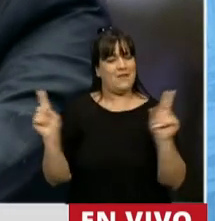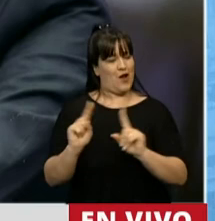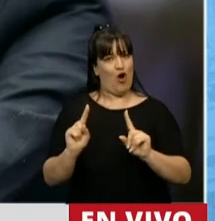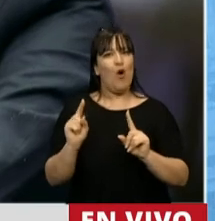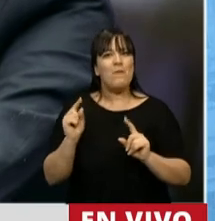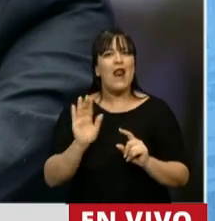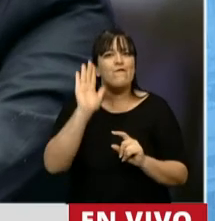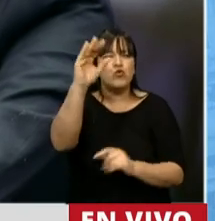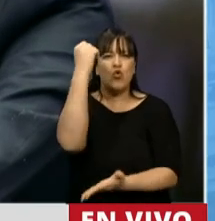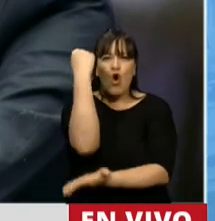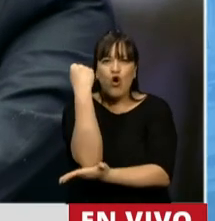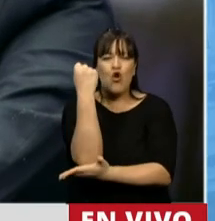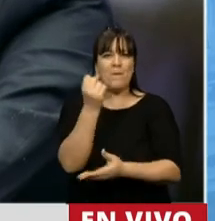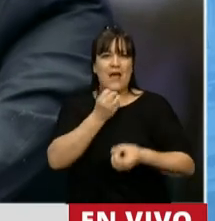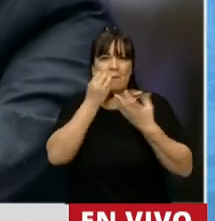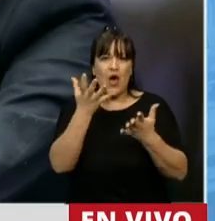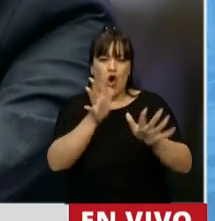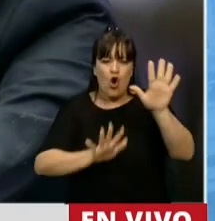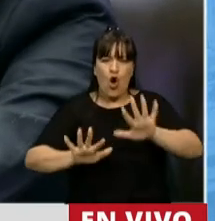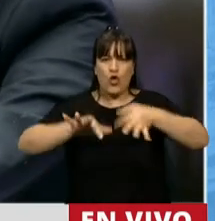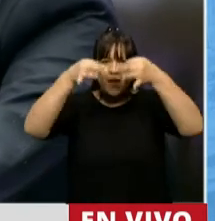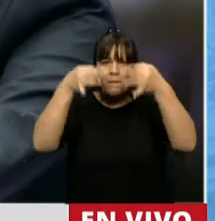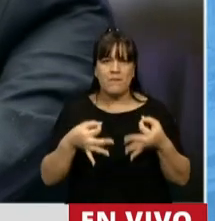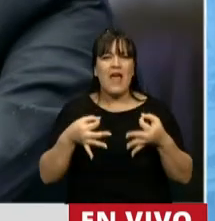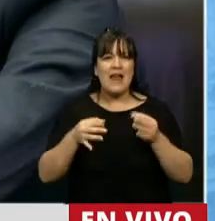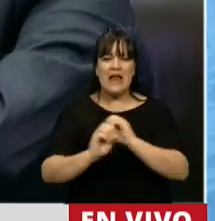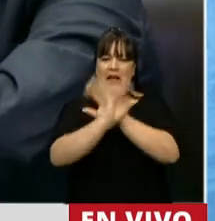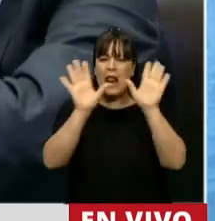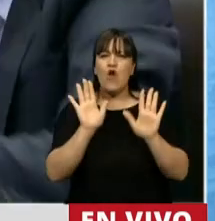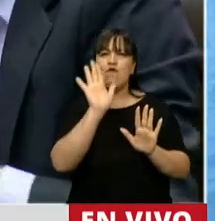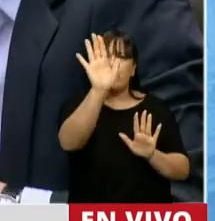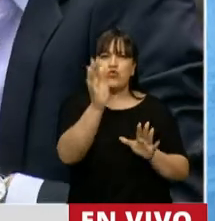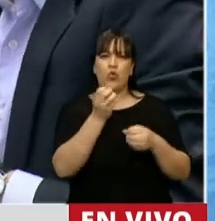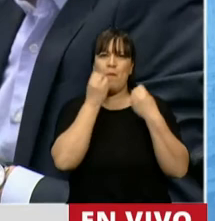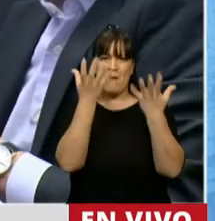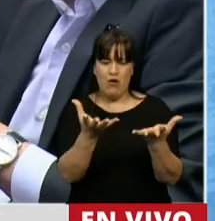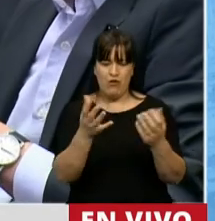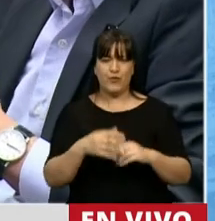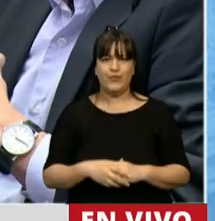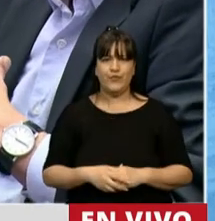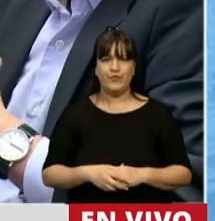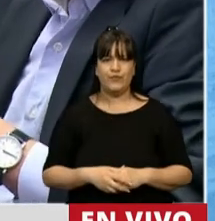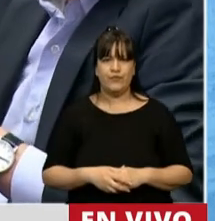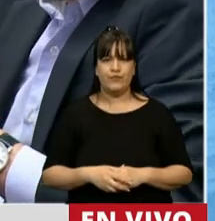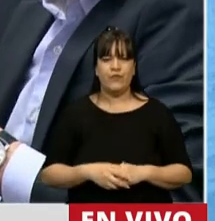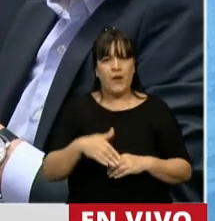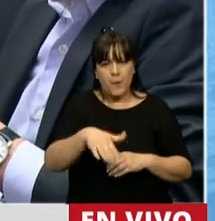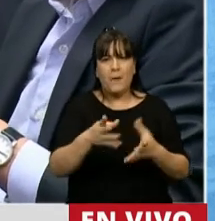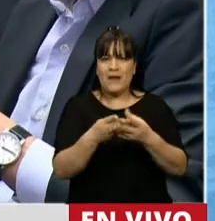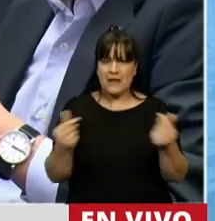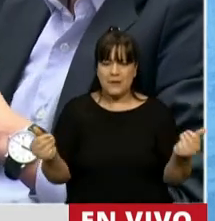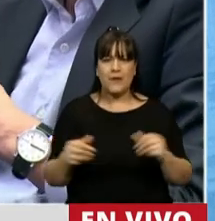economía mucho más ordenada y con una clara perspectiva de futuro. Y voy